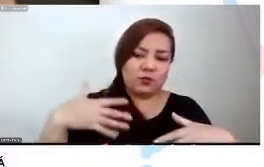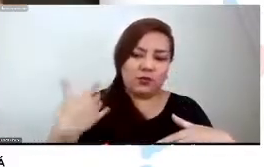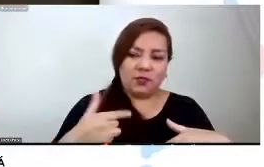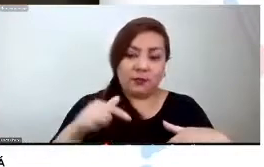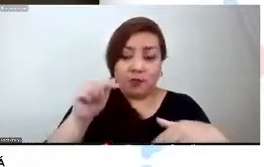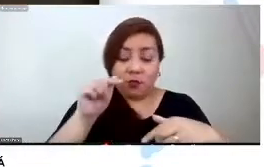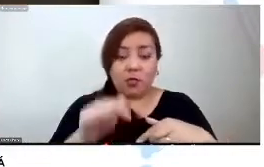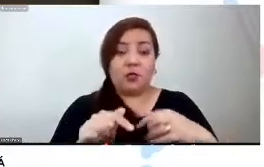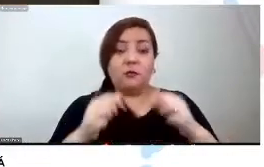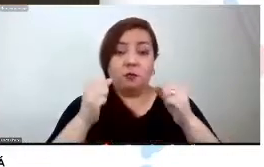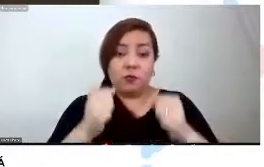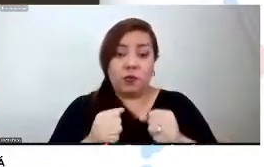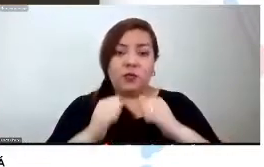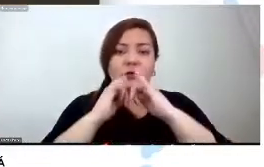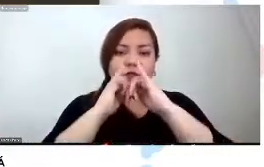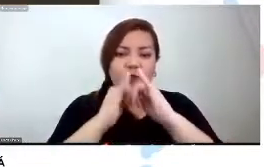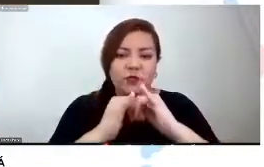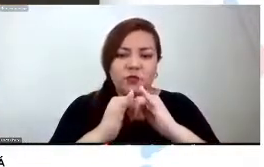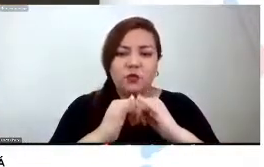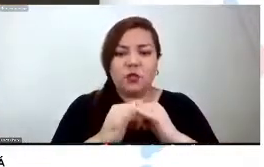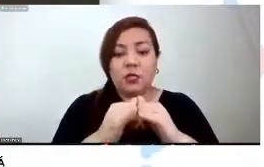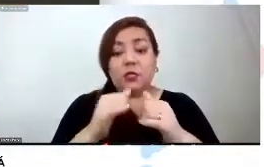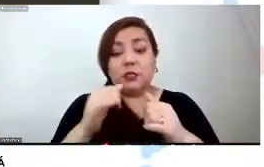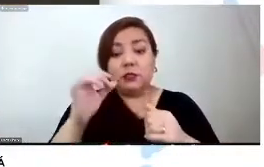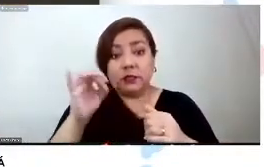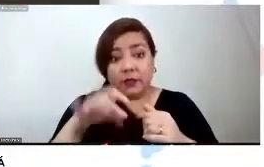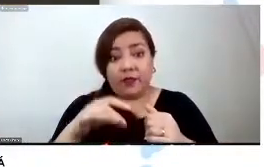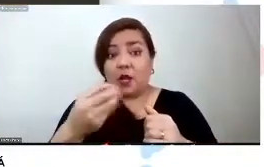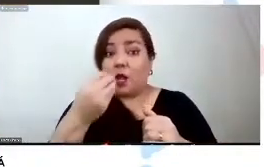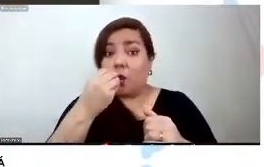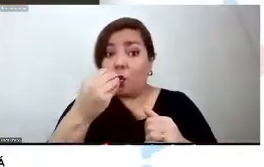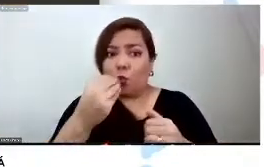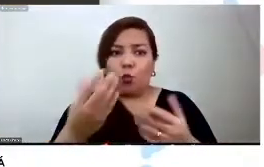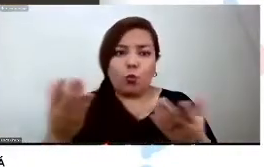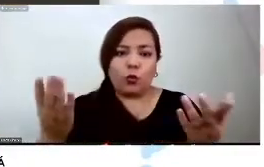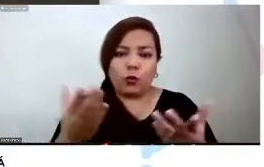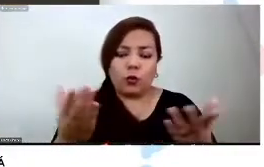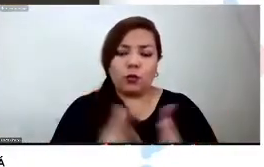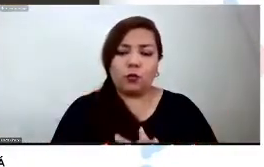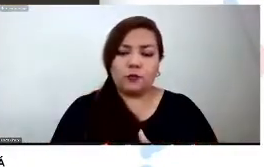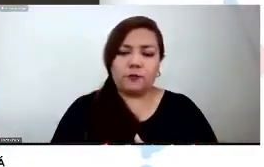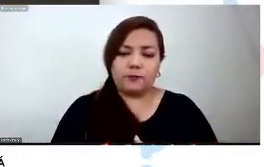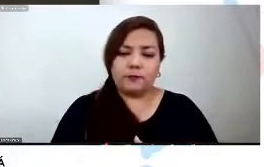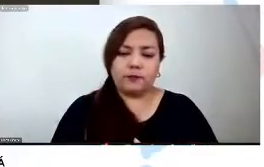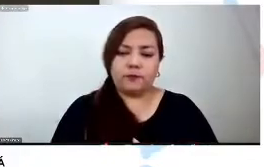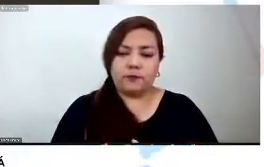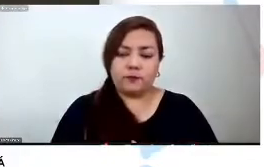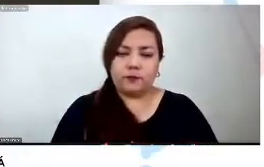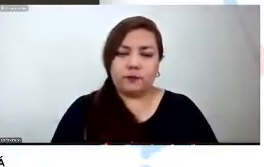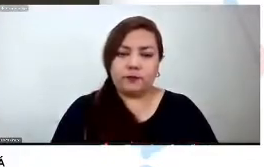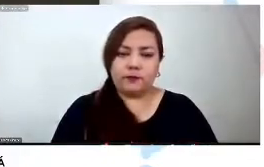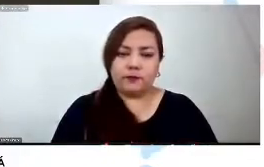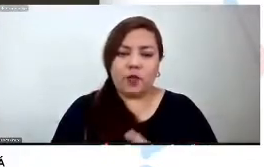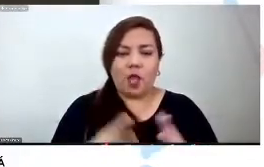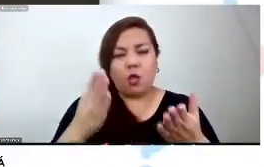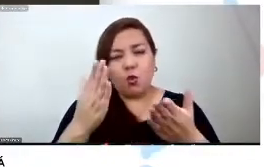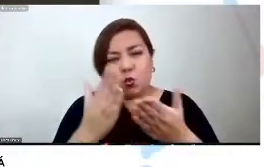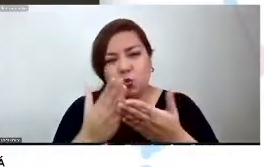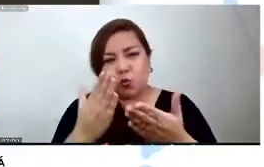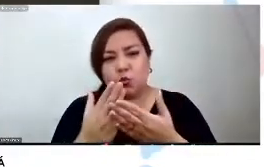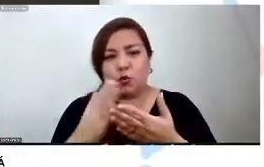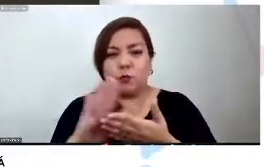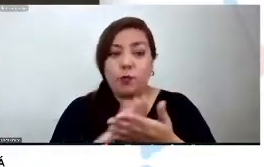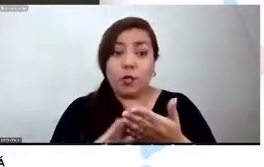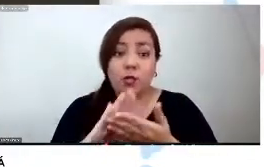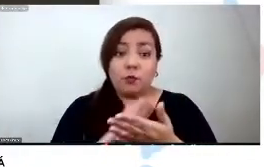pueden sacar muchos antecedentes, incluyendo la dieta, porque hay estudios, por ejemplo, como los que se